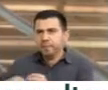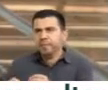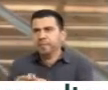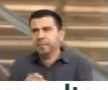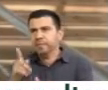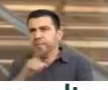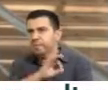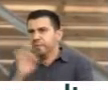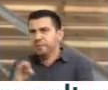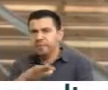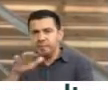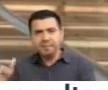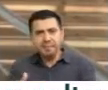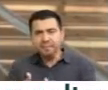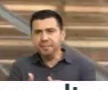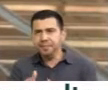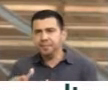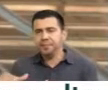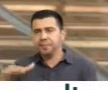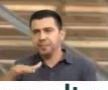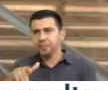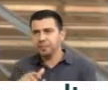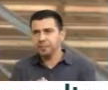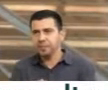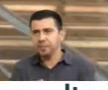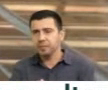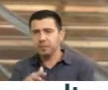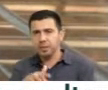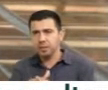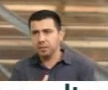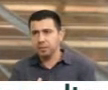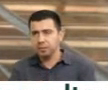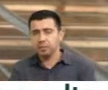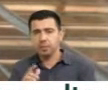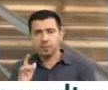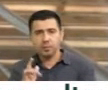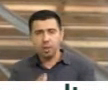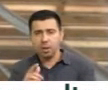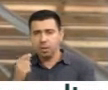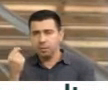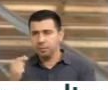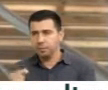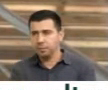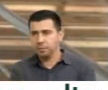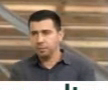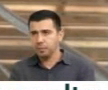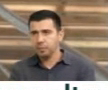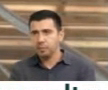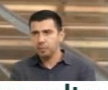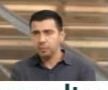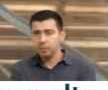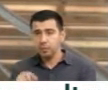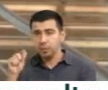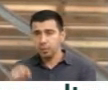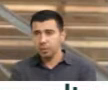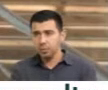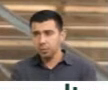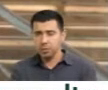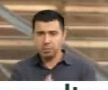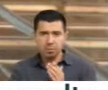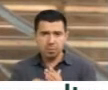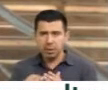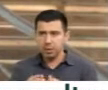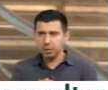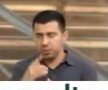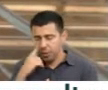sometido a estas presiones hidráulicas y los taludes pues se tiene que hacer la revisión de un porcentaje máximo de infiltraciones